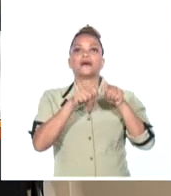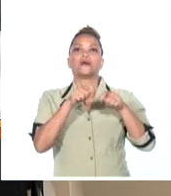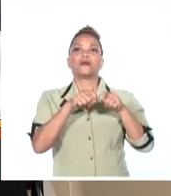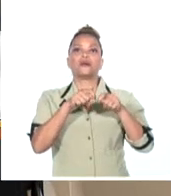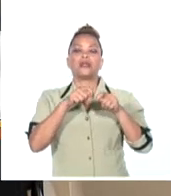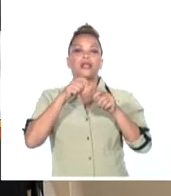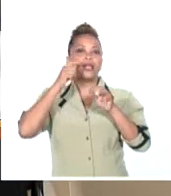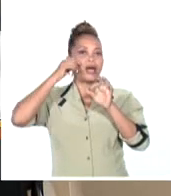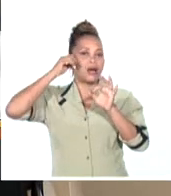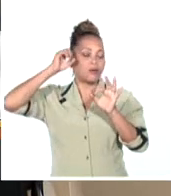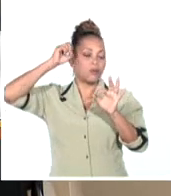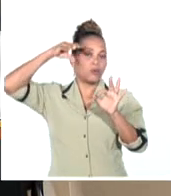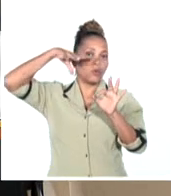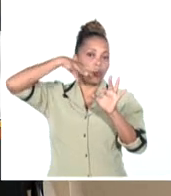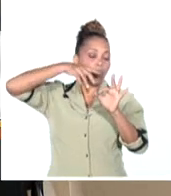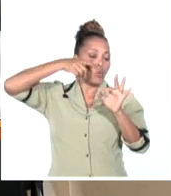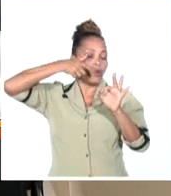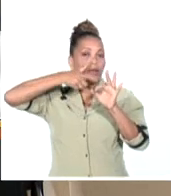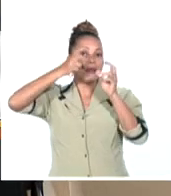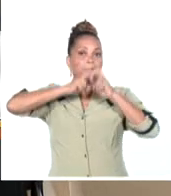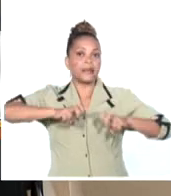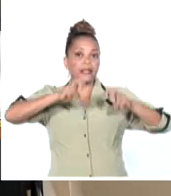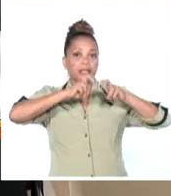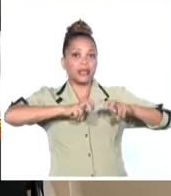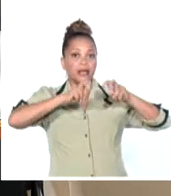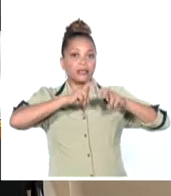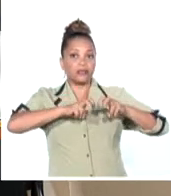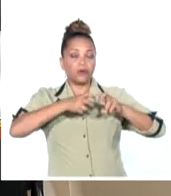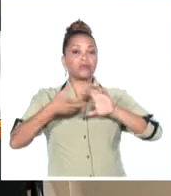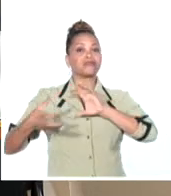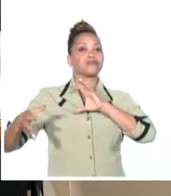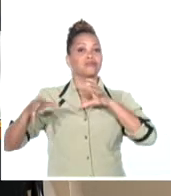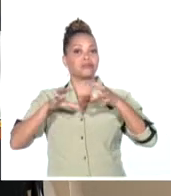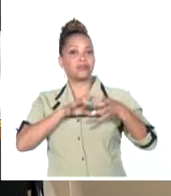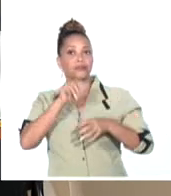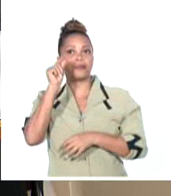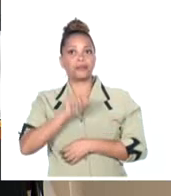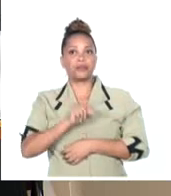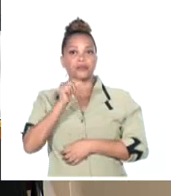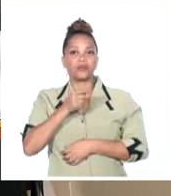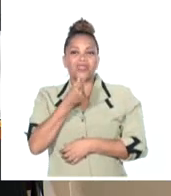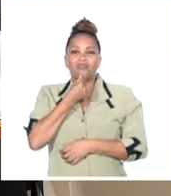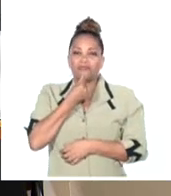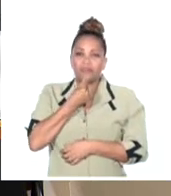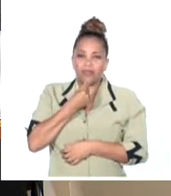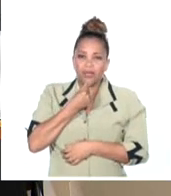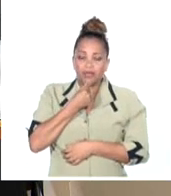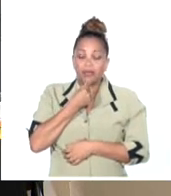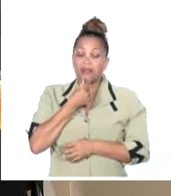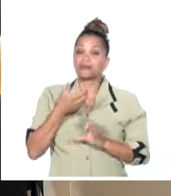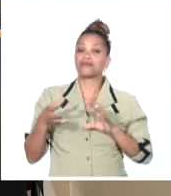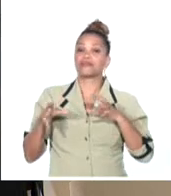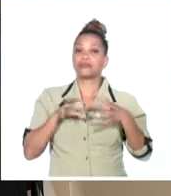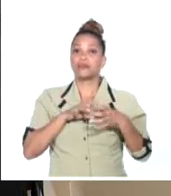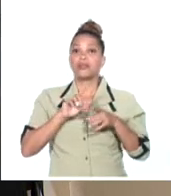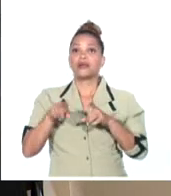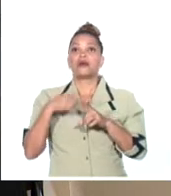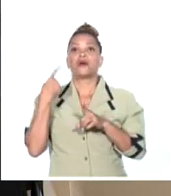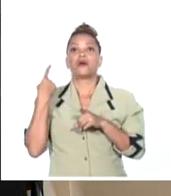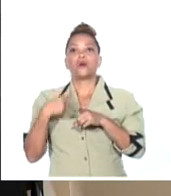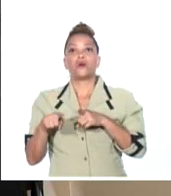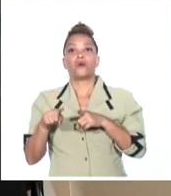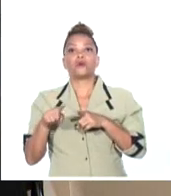laparoscópica, con investigaciones relacionadas con las complicaciones en los pacientes ancianos, la relacionada con el carcinoma